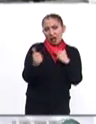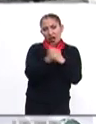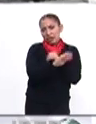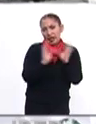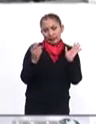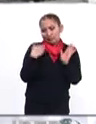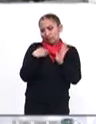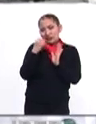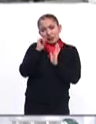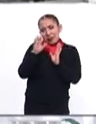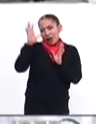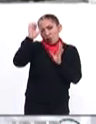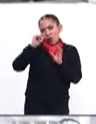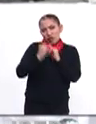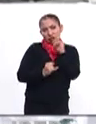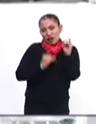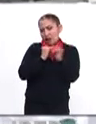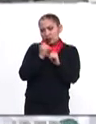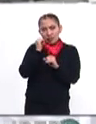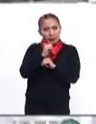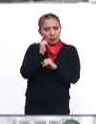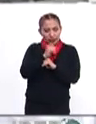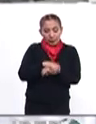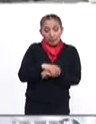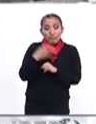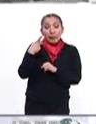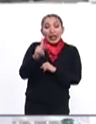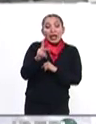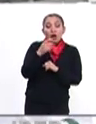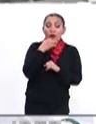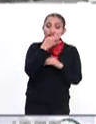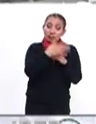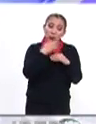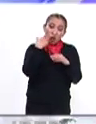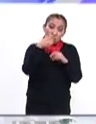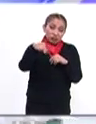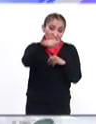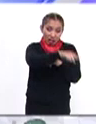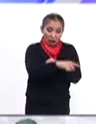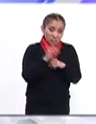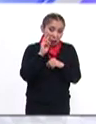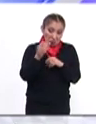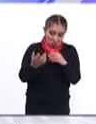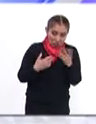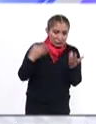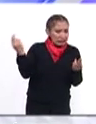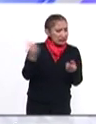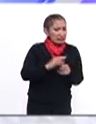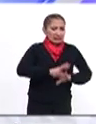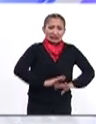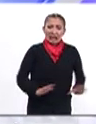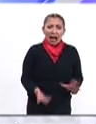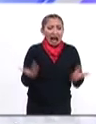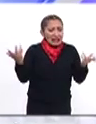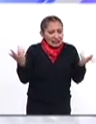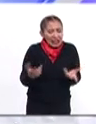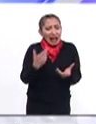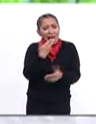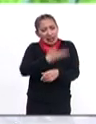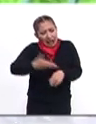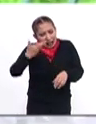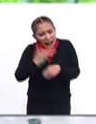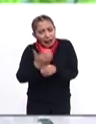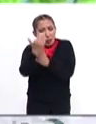lo que enmarca todos los acuerdos y la acción global. Sí. Sin embargo, la voluntad política mostrada ante la urgencia de resolver y